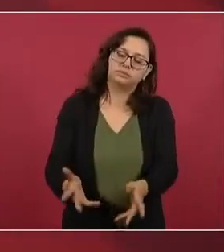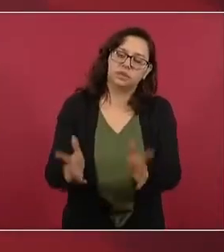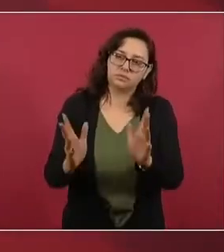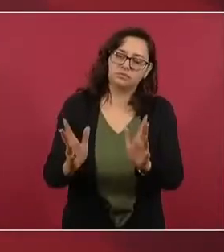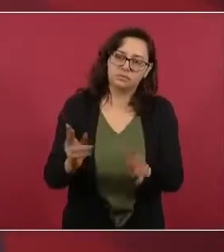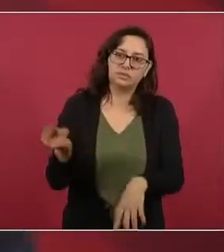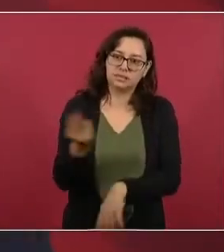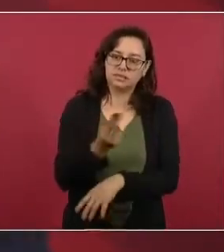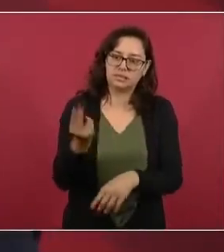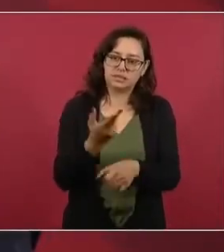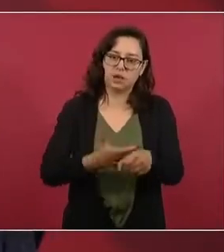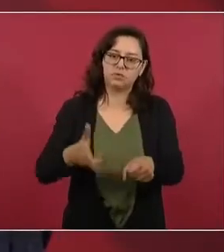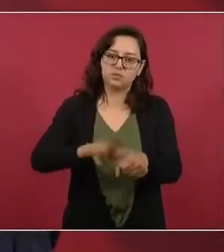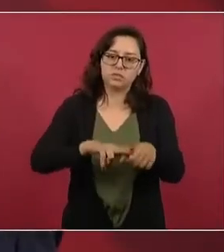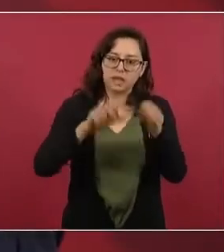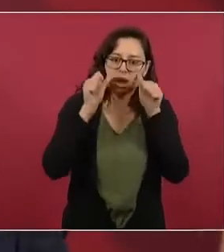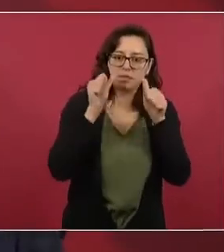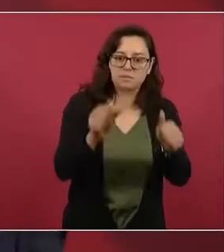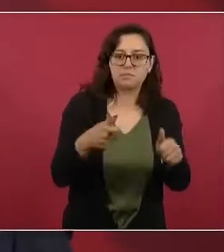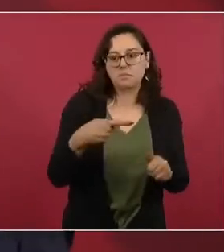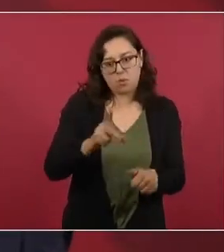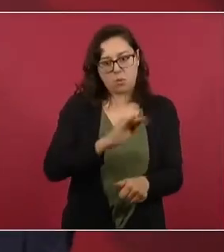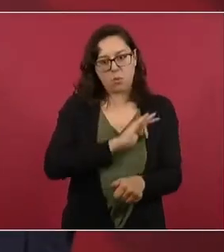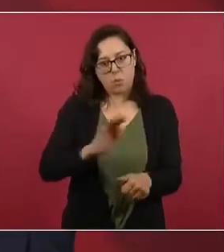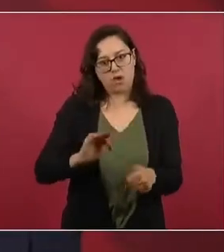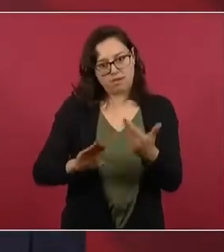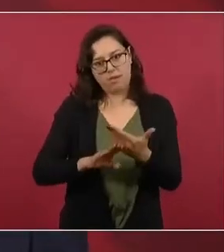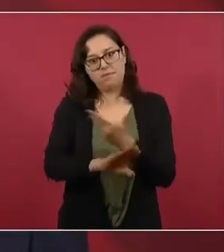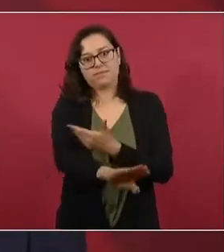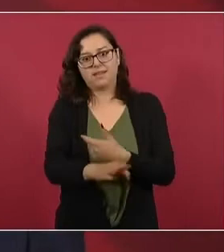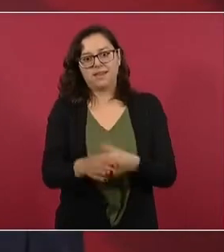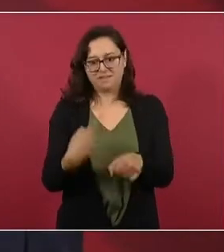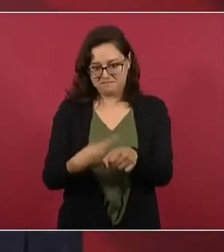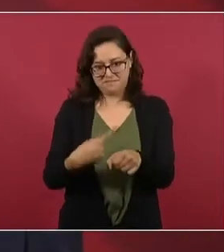pues al hospital, pero lo mejor es no enfermarse,